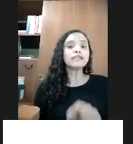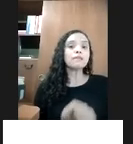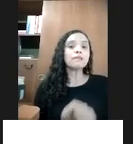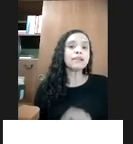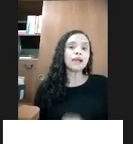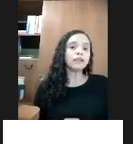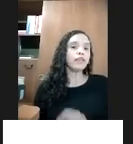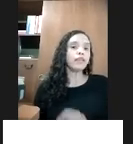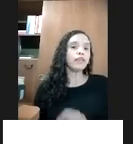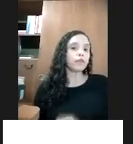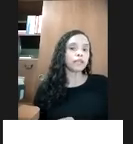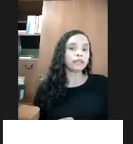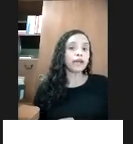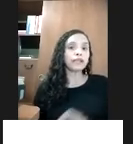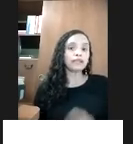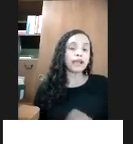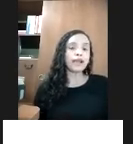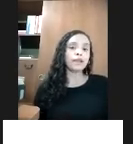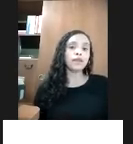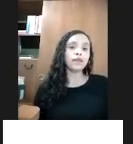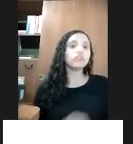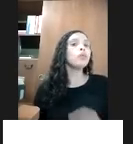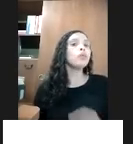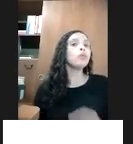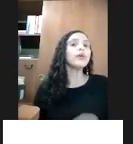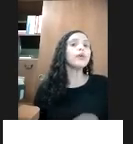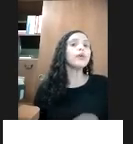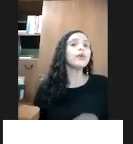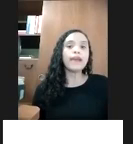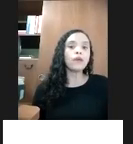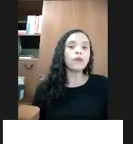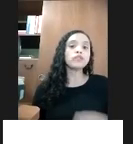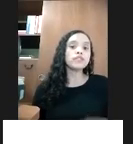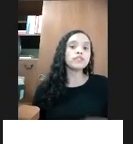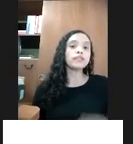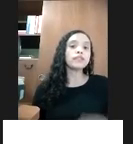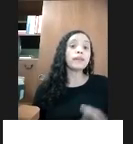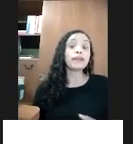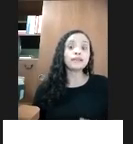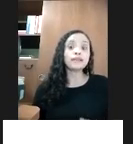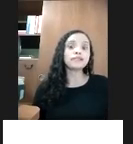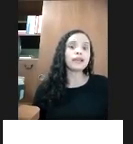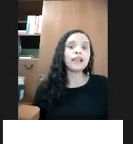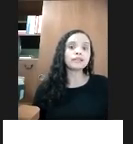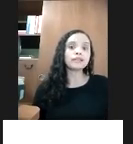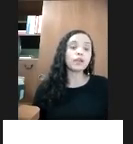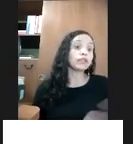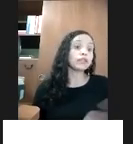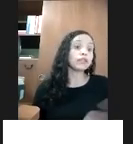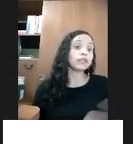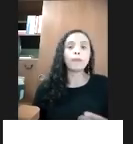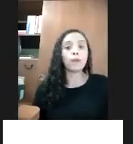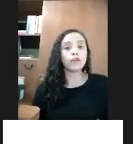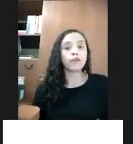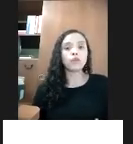más altos de mortalidad de cara al virus, no puedan contar con agua suficiente para realizar el aseo tanto de